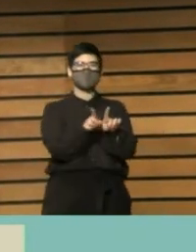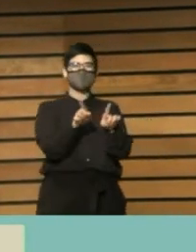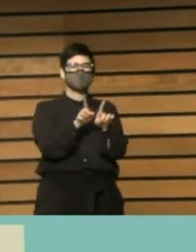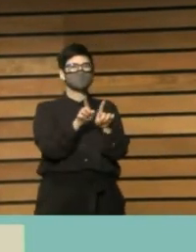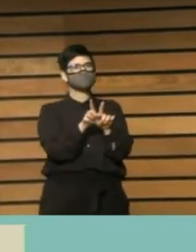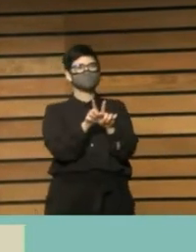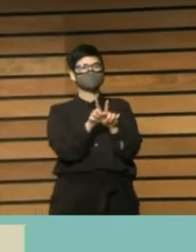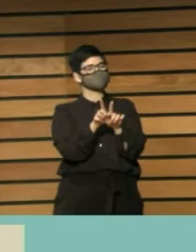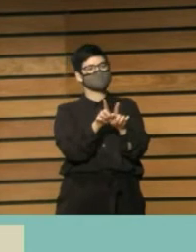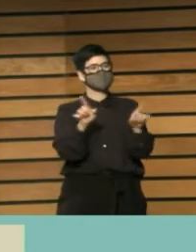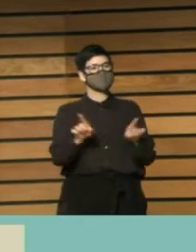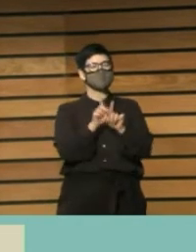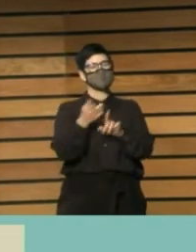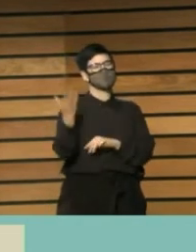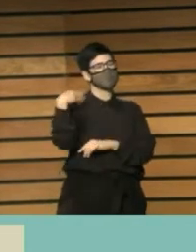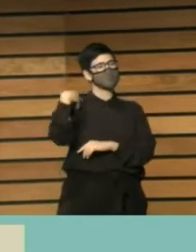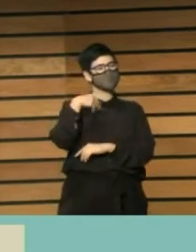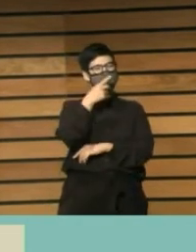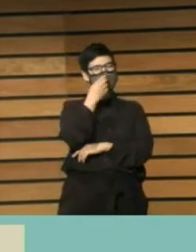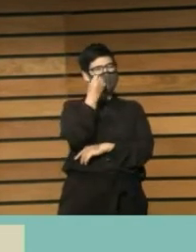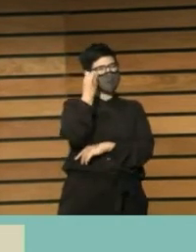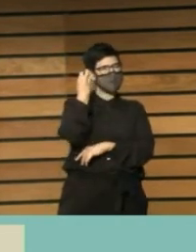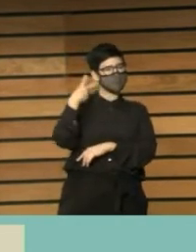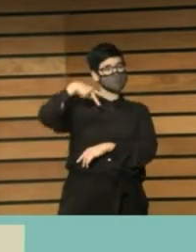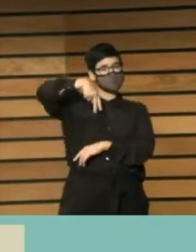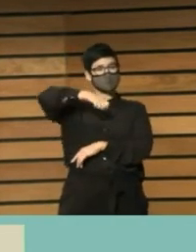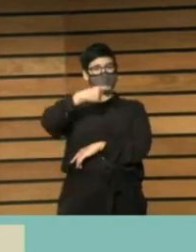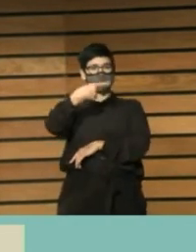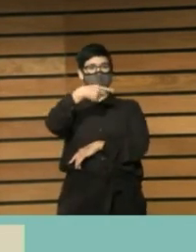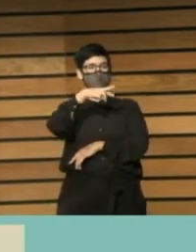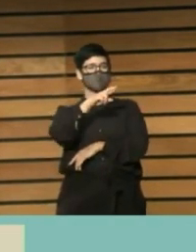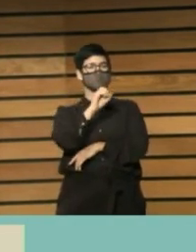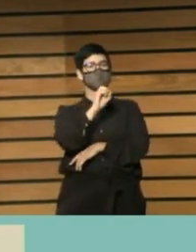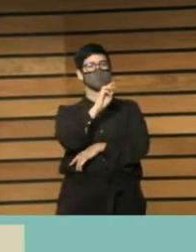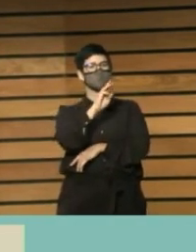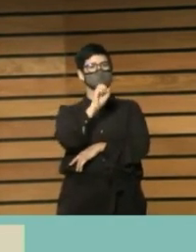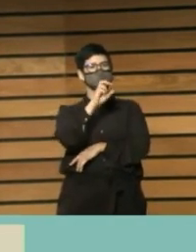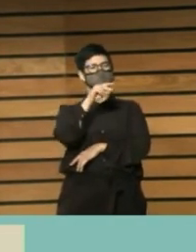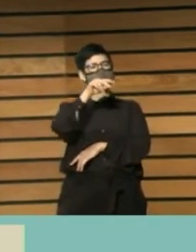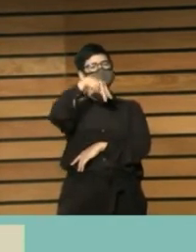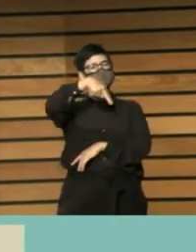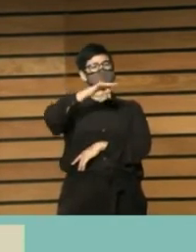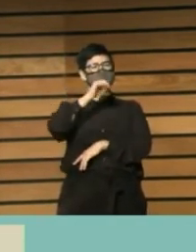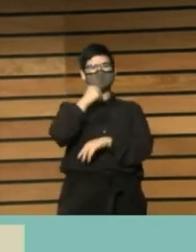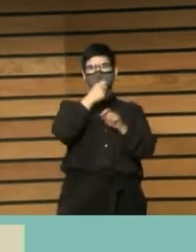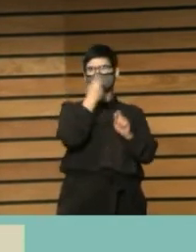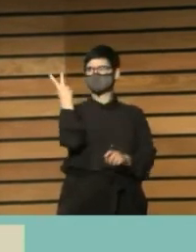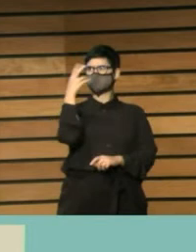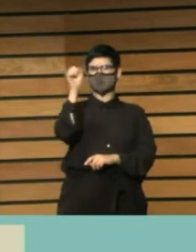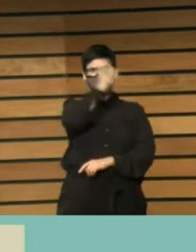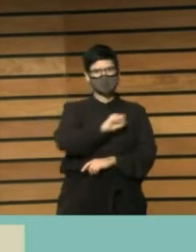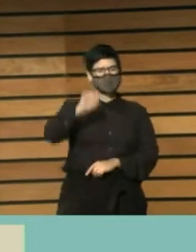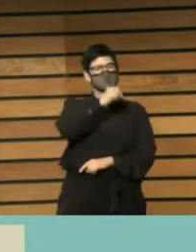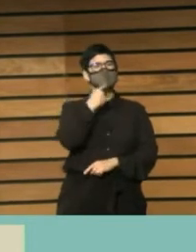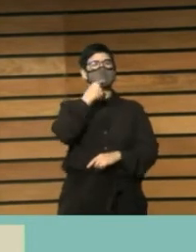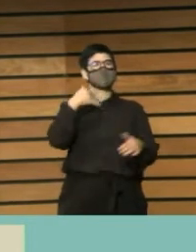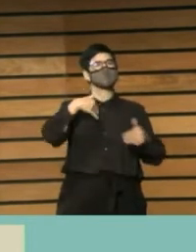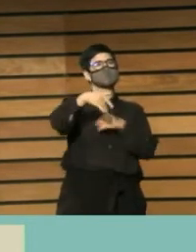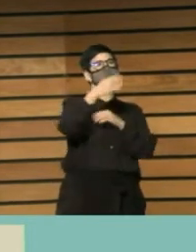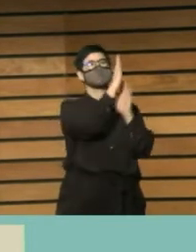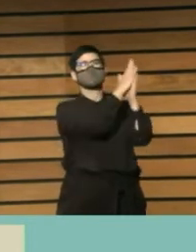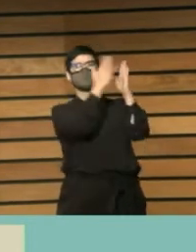Negroponte, hace unos años, hace ya casi más de 20 años, nos vaticinó un futuro de las bibliotecas sin